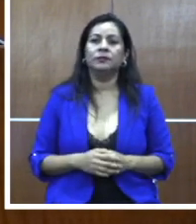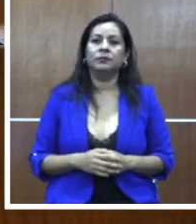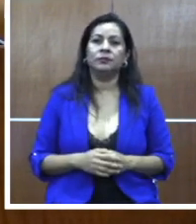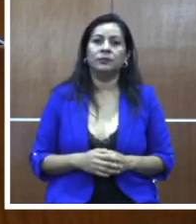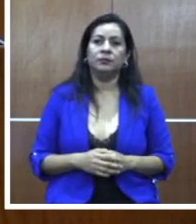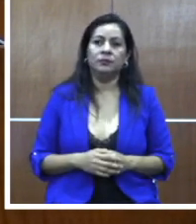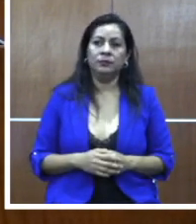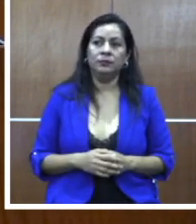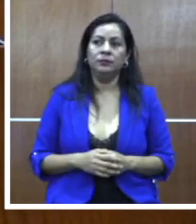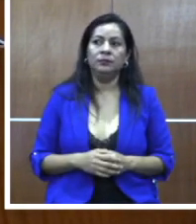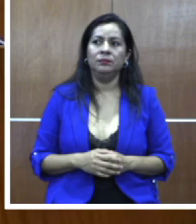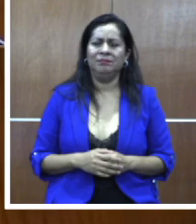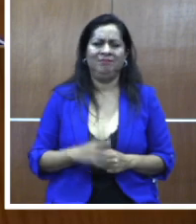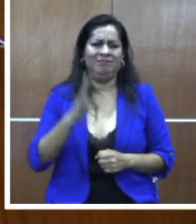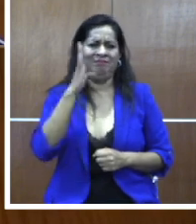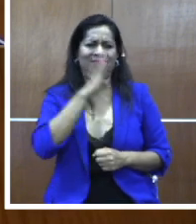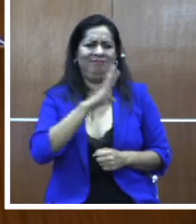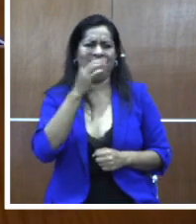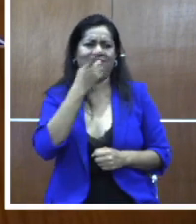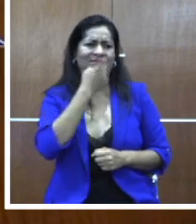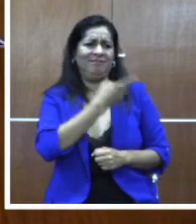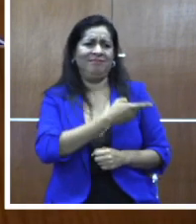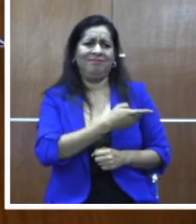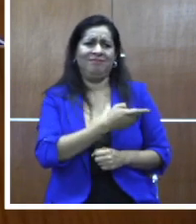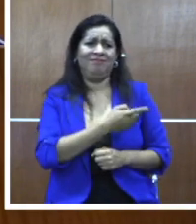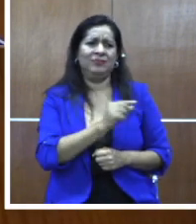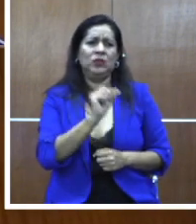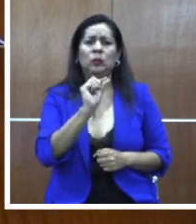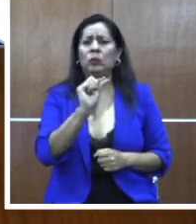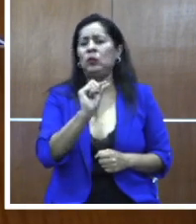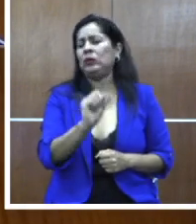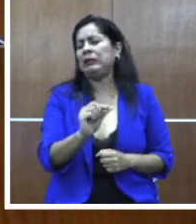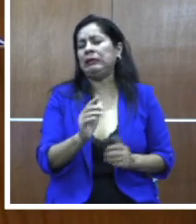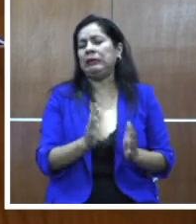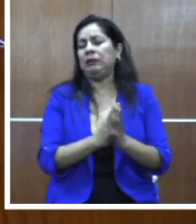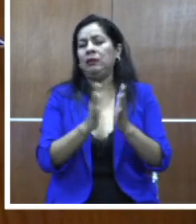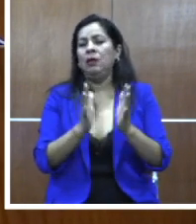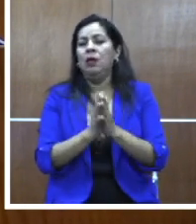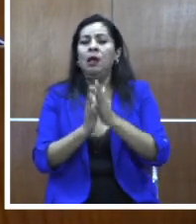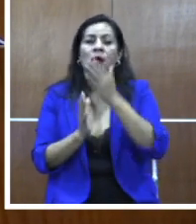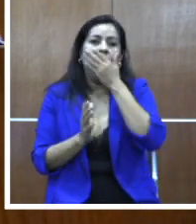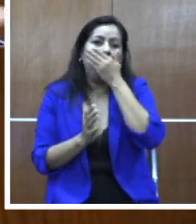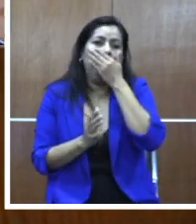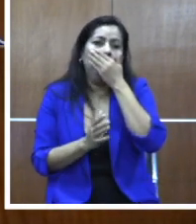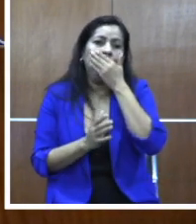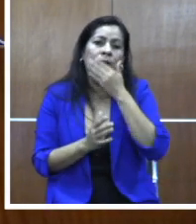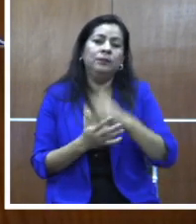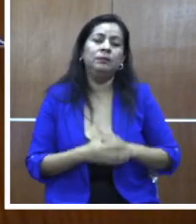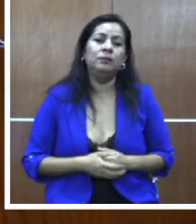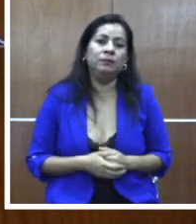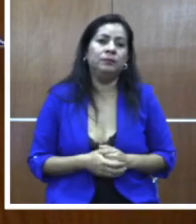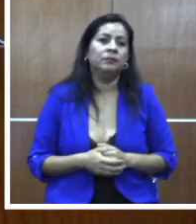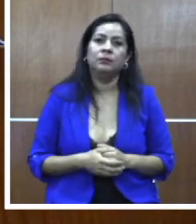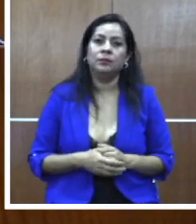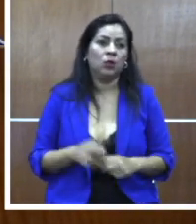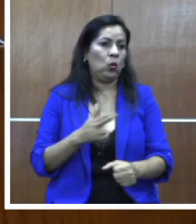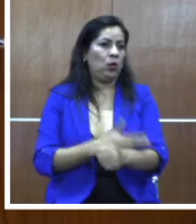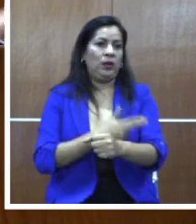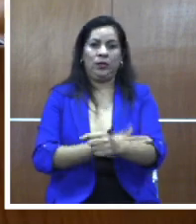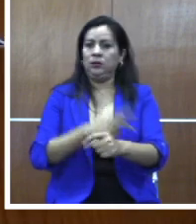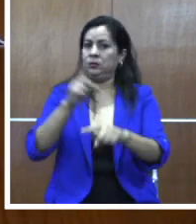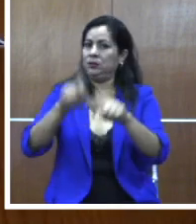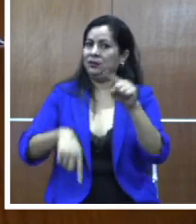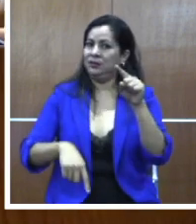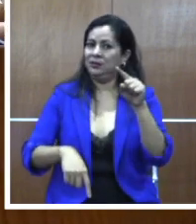quien con cinismo diga que fue poca participación, están siendo deshonestos